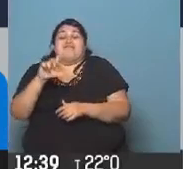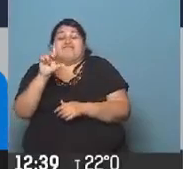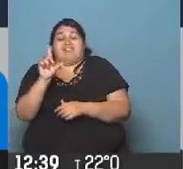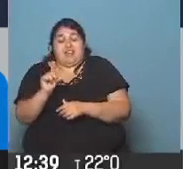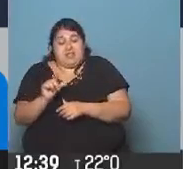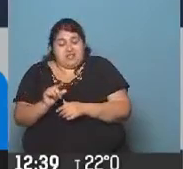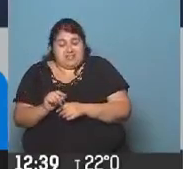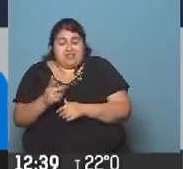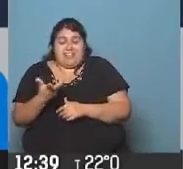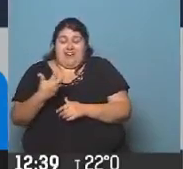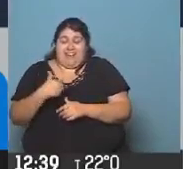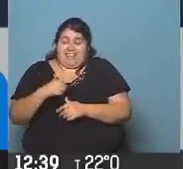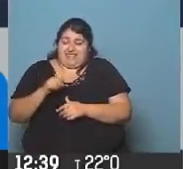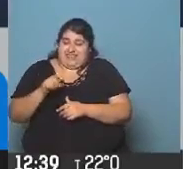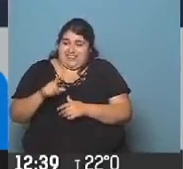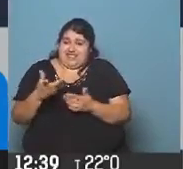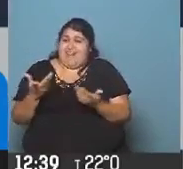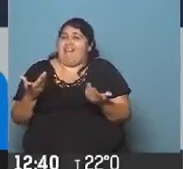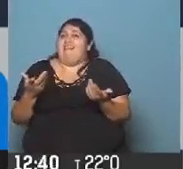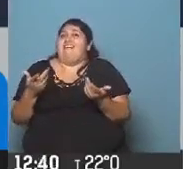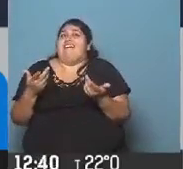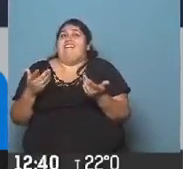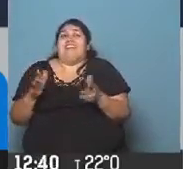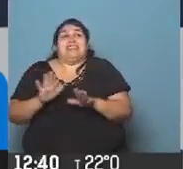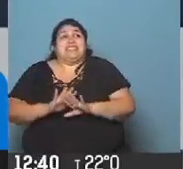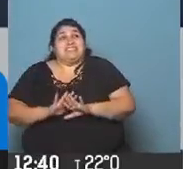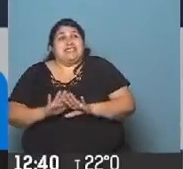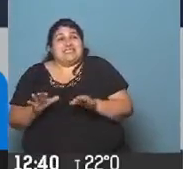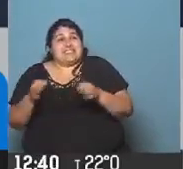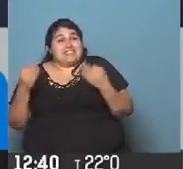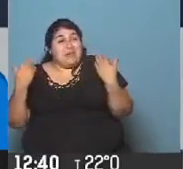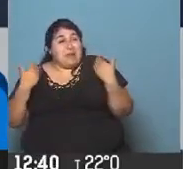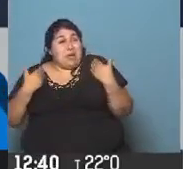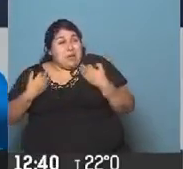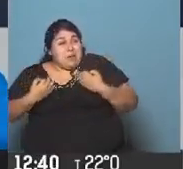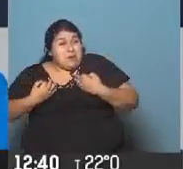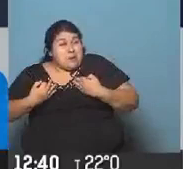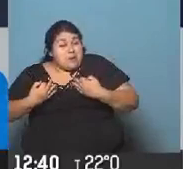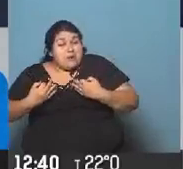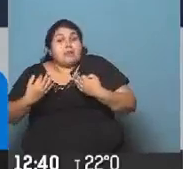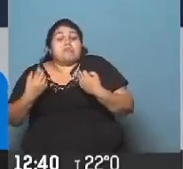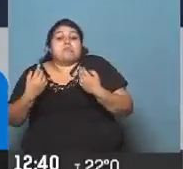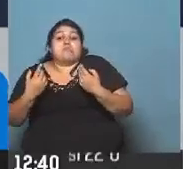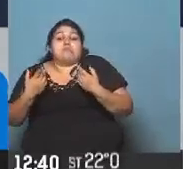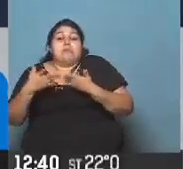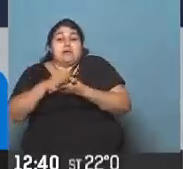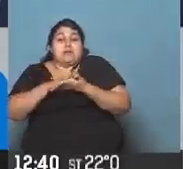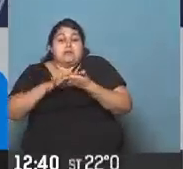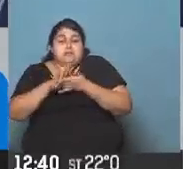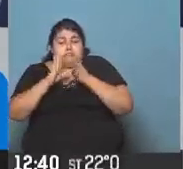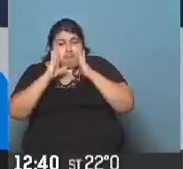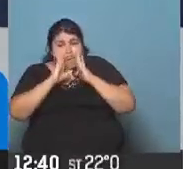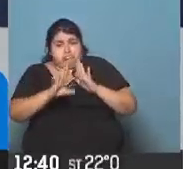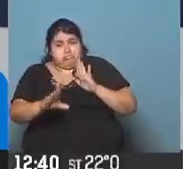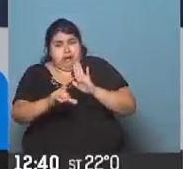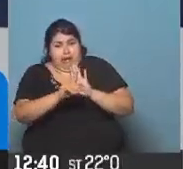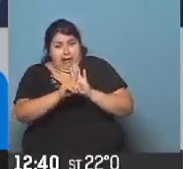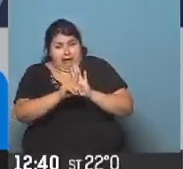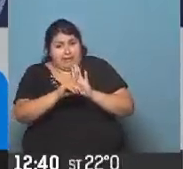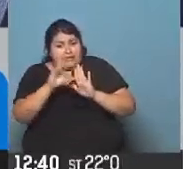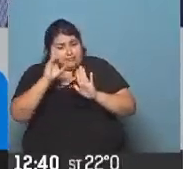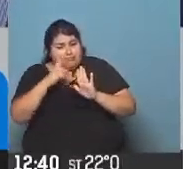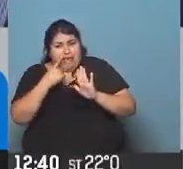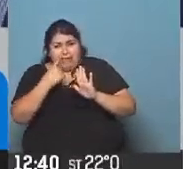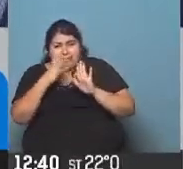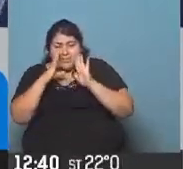donde generalmente no pasa nada viene muy bien poder avanzar en un instrumento que focaliza la atención en el